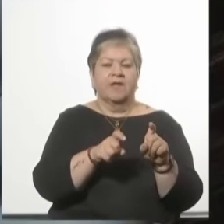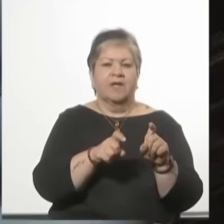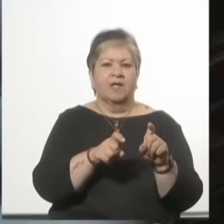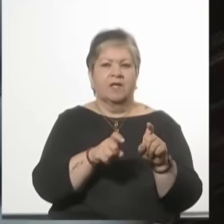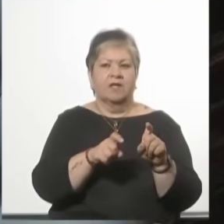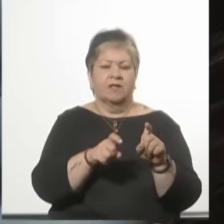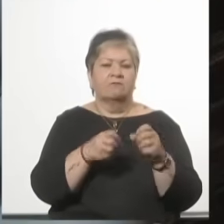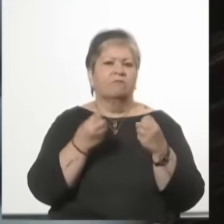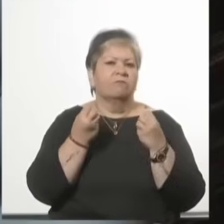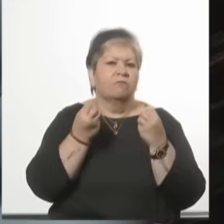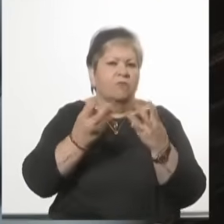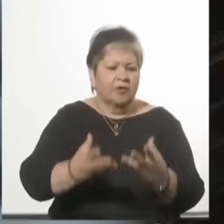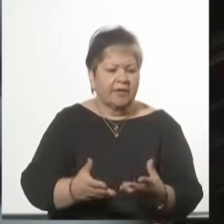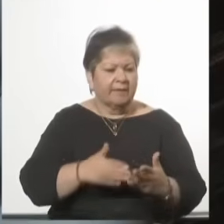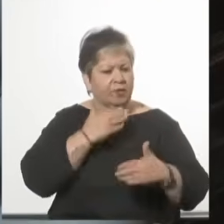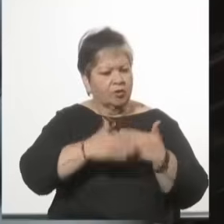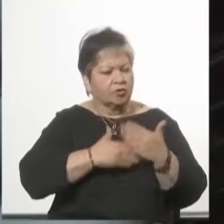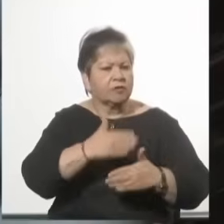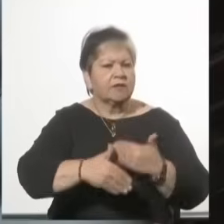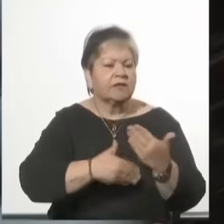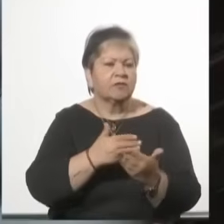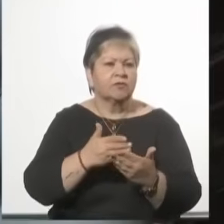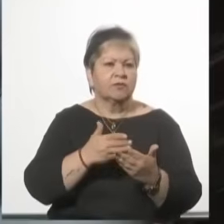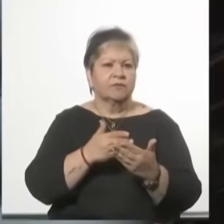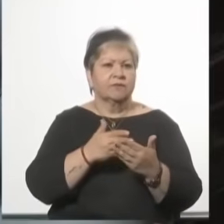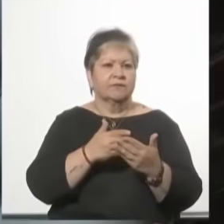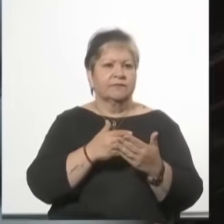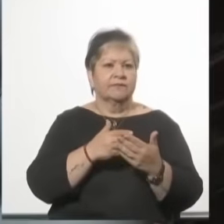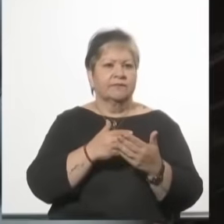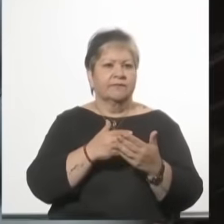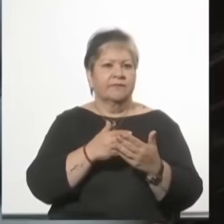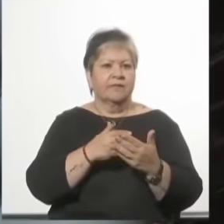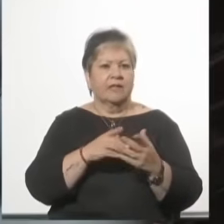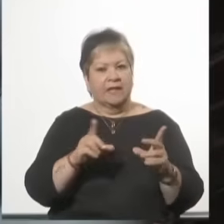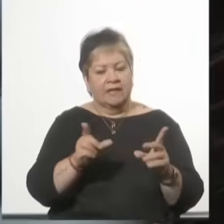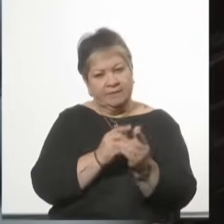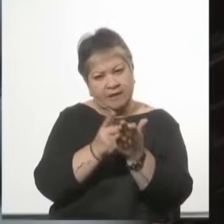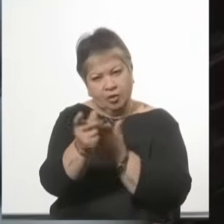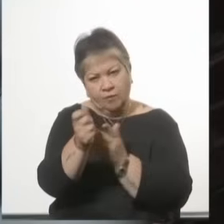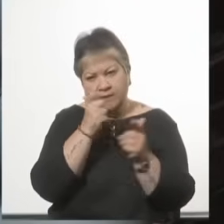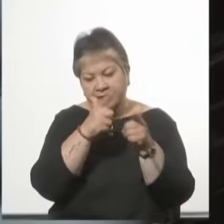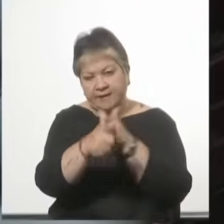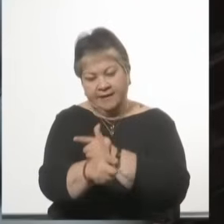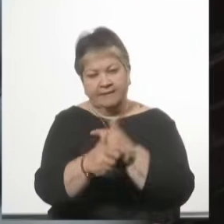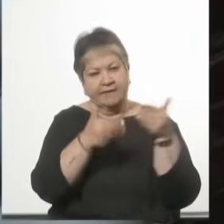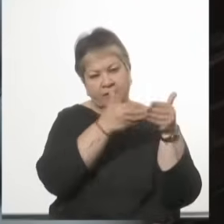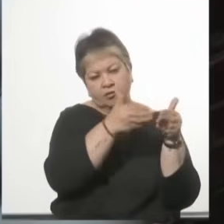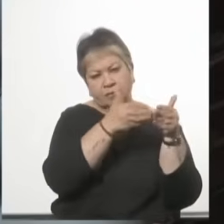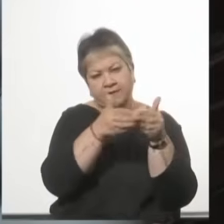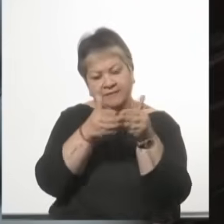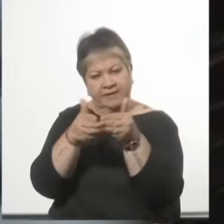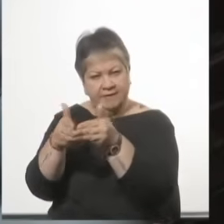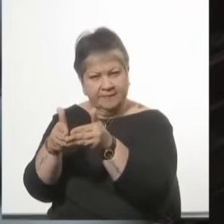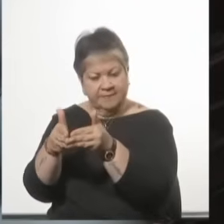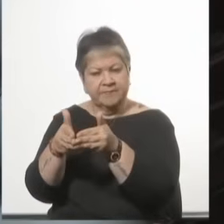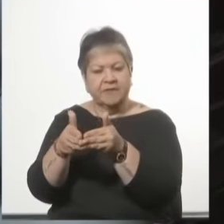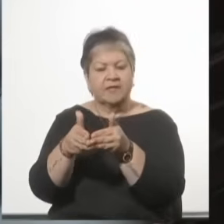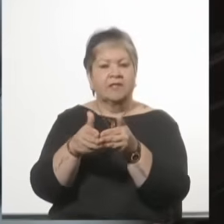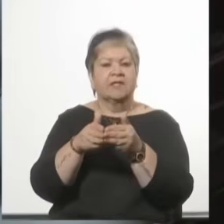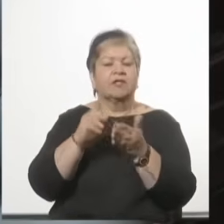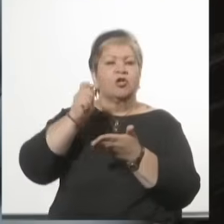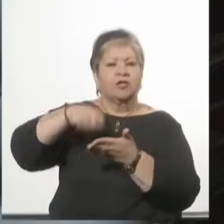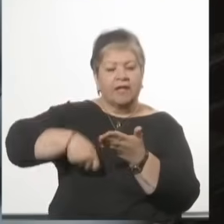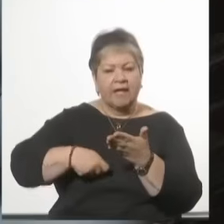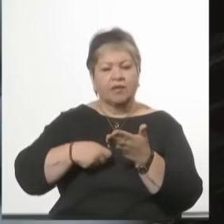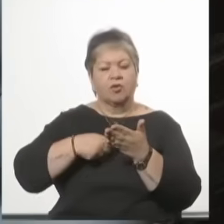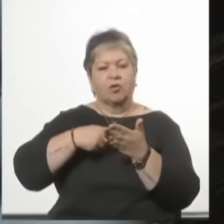para ello, el proceso que culminó con la compra directa de las OPB y toda su posterior etapa de ejecución del contrato y